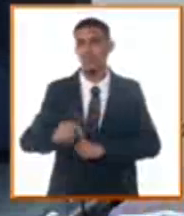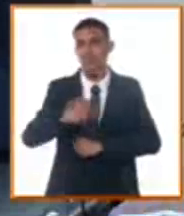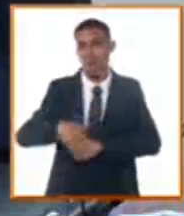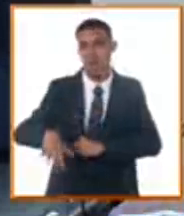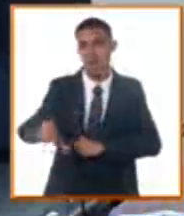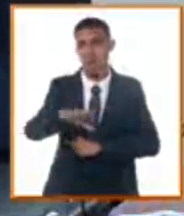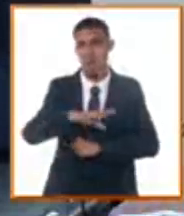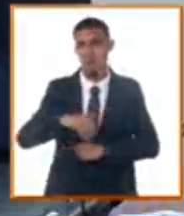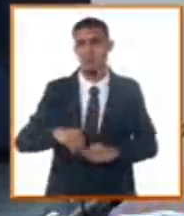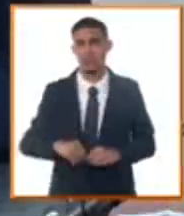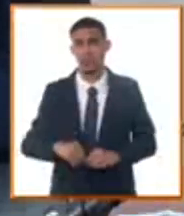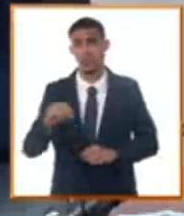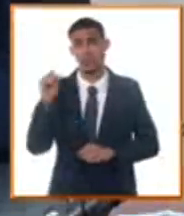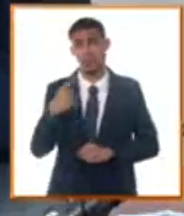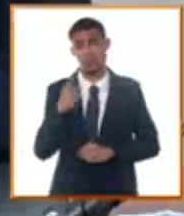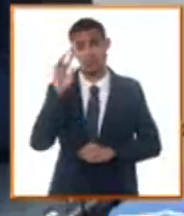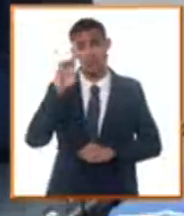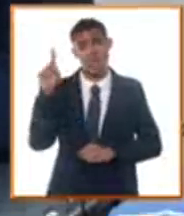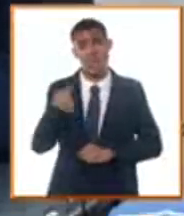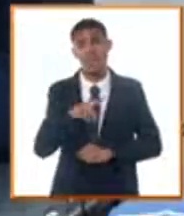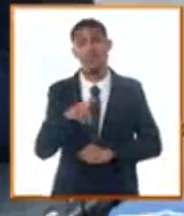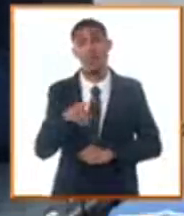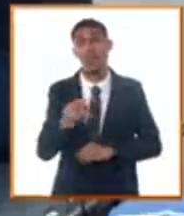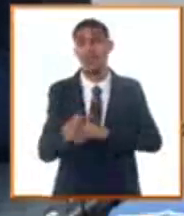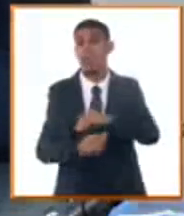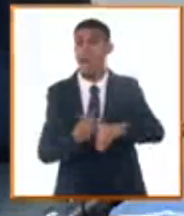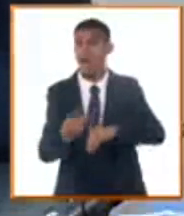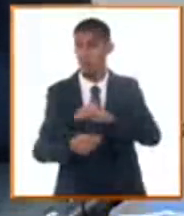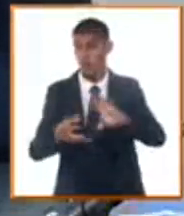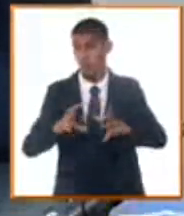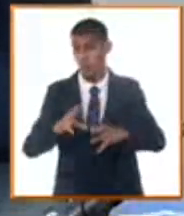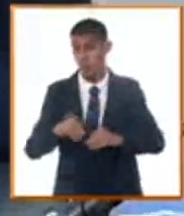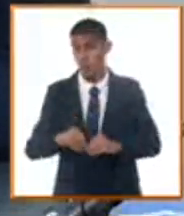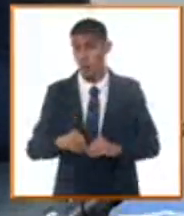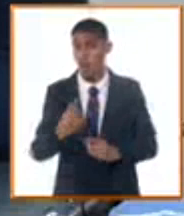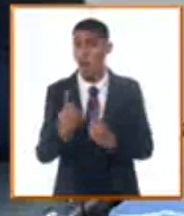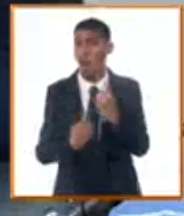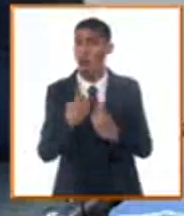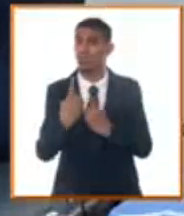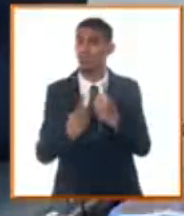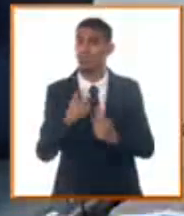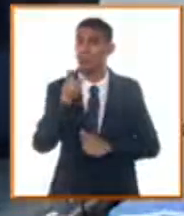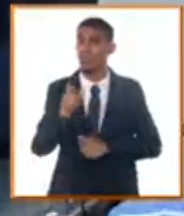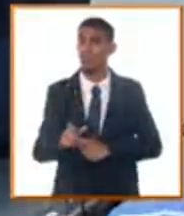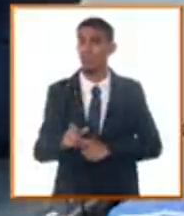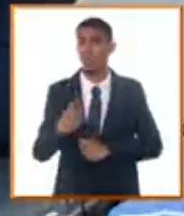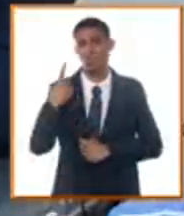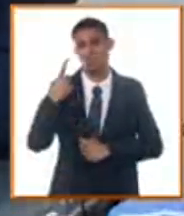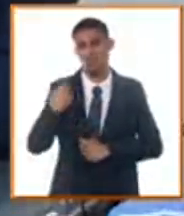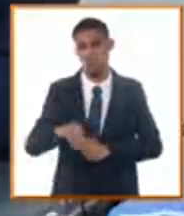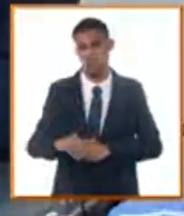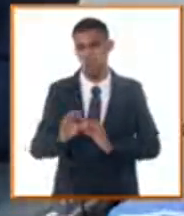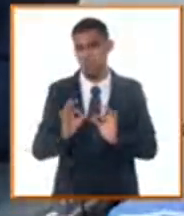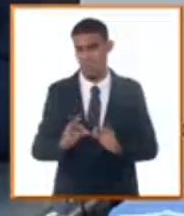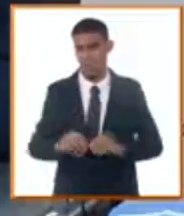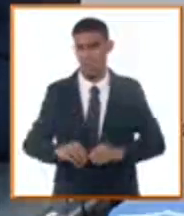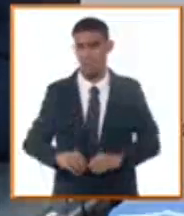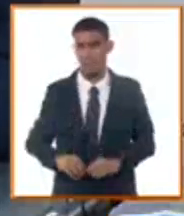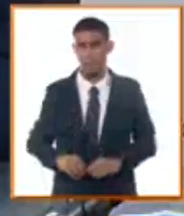Recordamos, o sea, que este es un cambio de mentalidad, es un tema cultural más que tecnológico, por lo tanto ahí no podemos